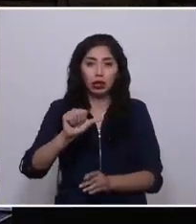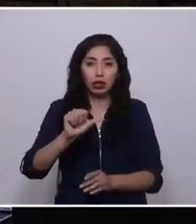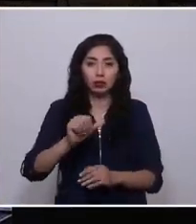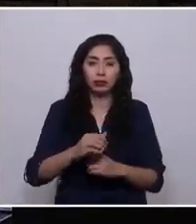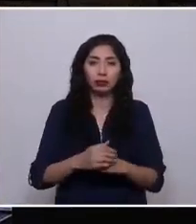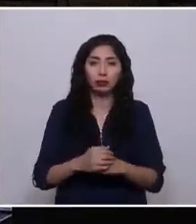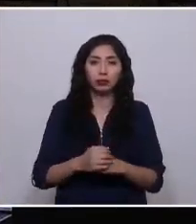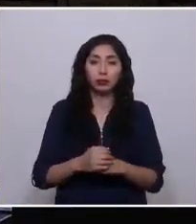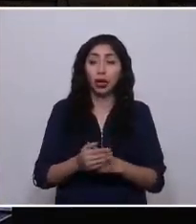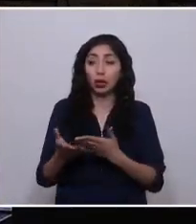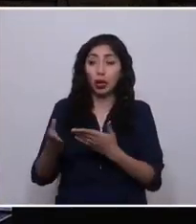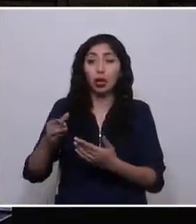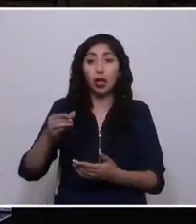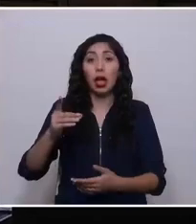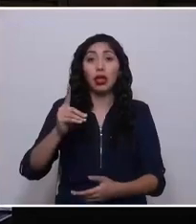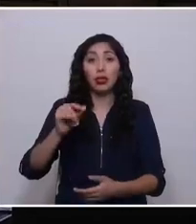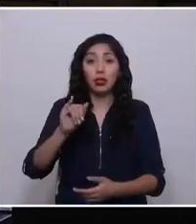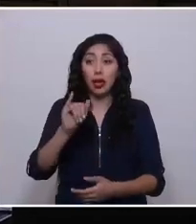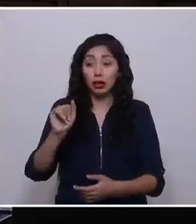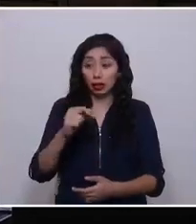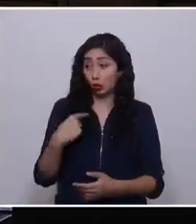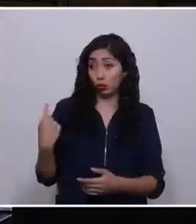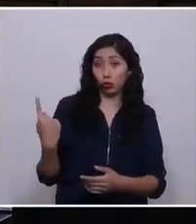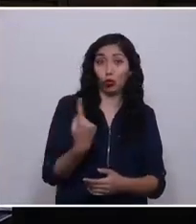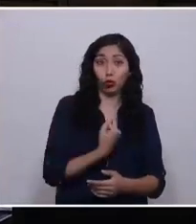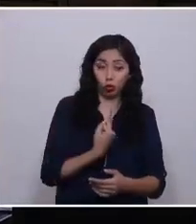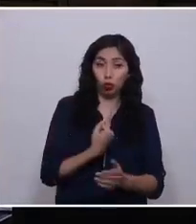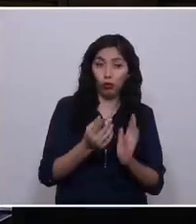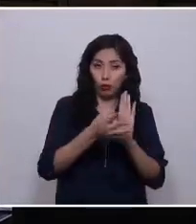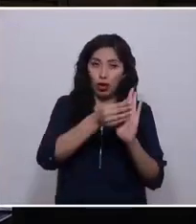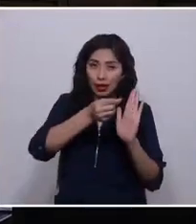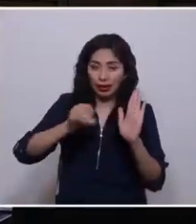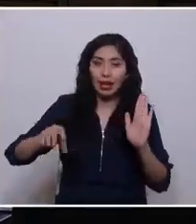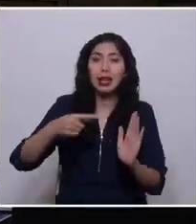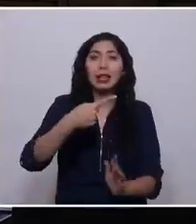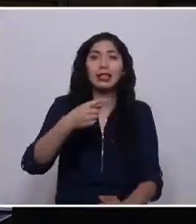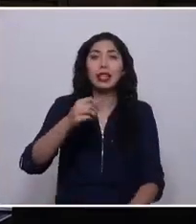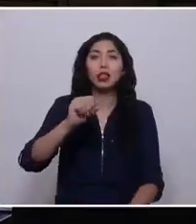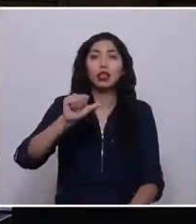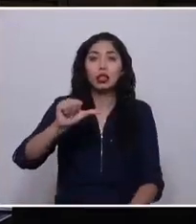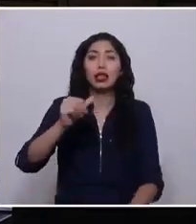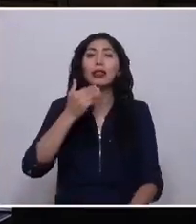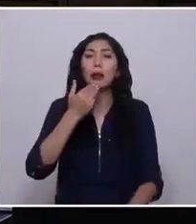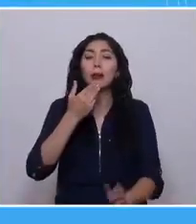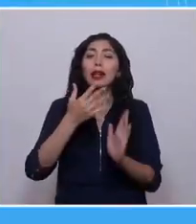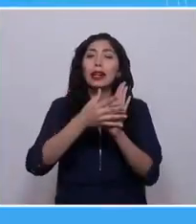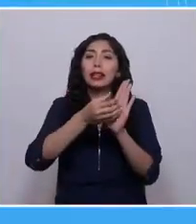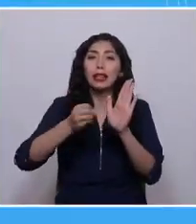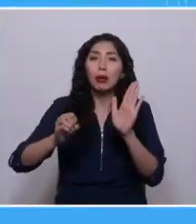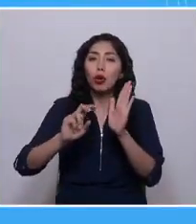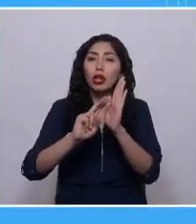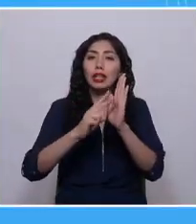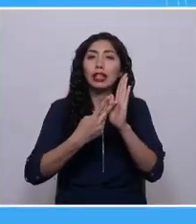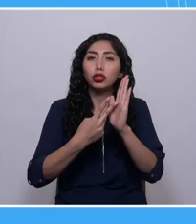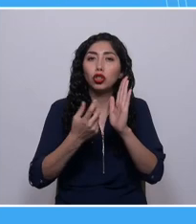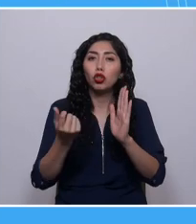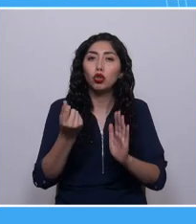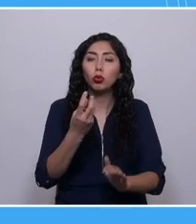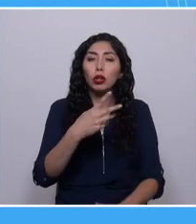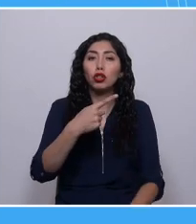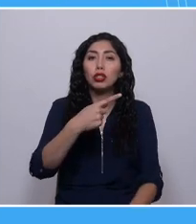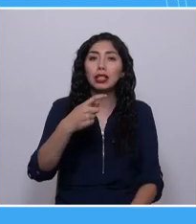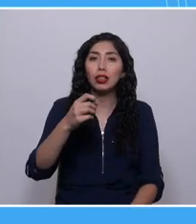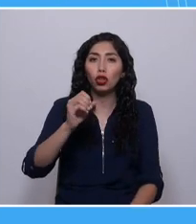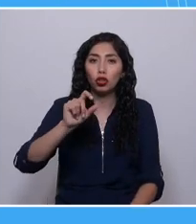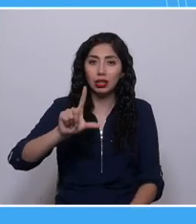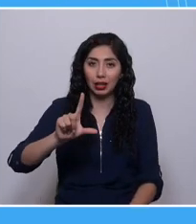Acá el convencional Mauricio Daza, vamos a retirar la 106 y además retiraremos la indicación número